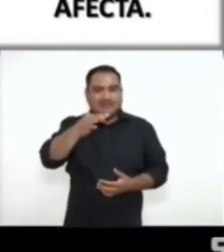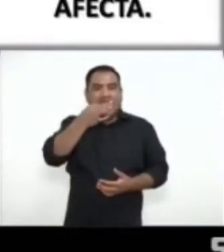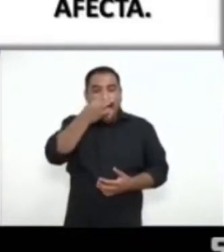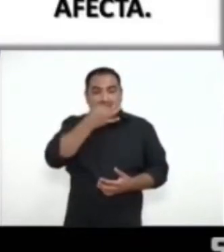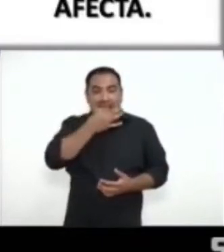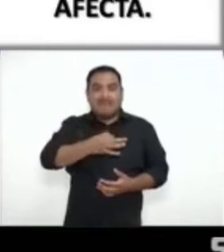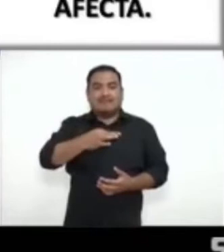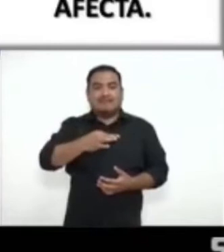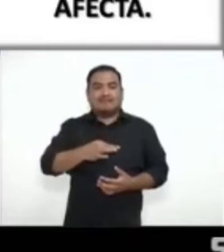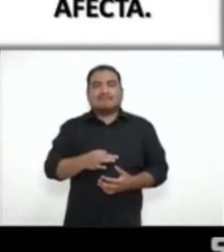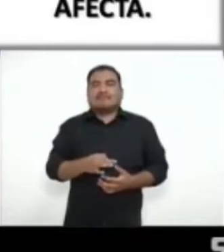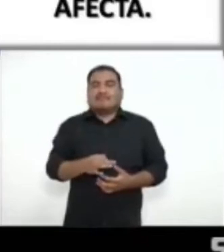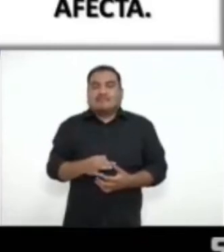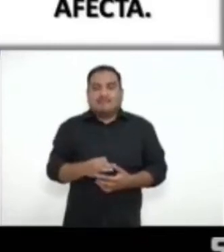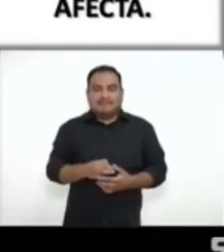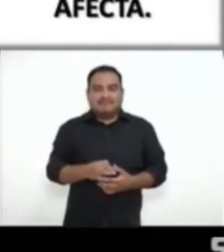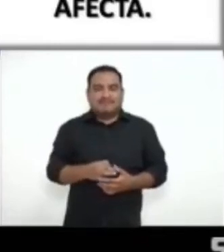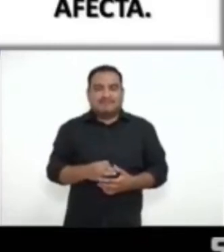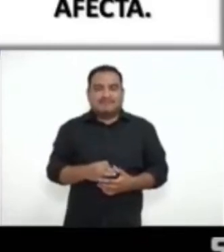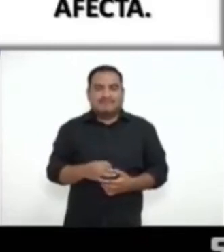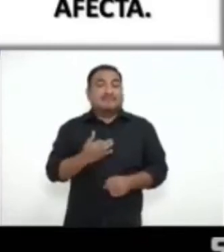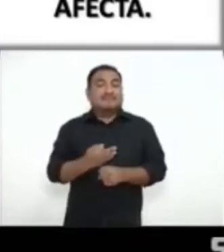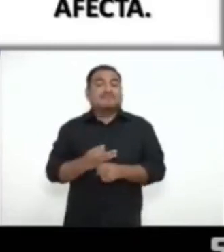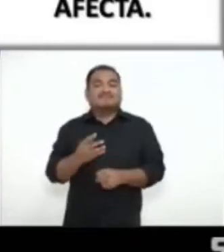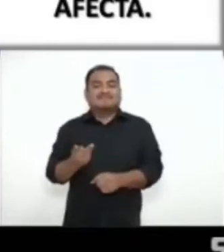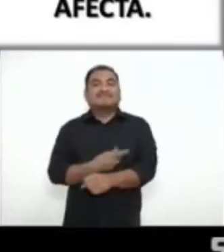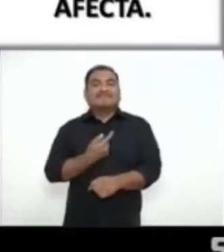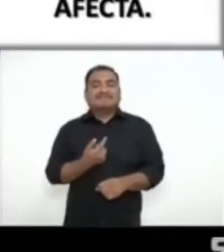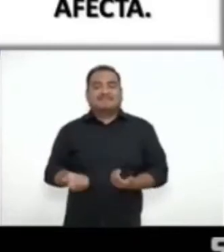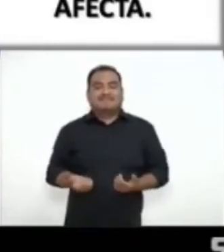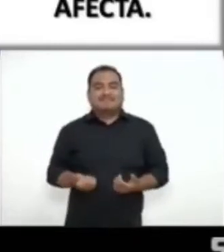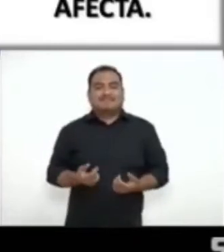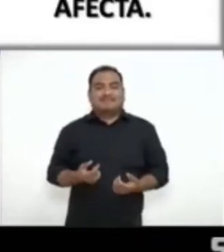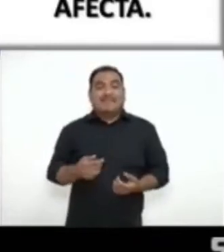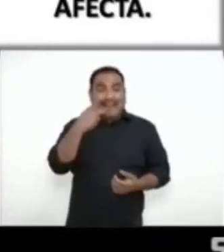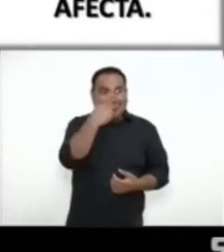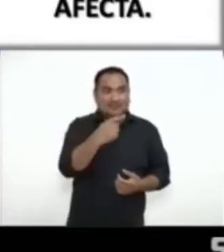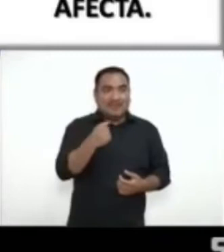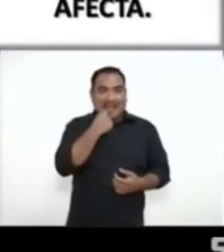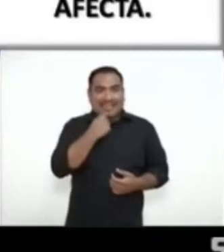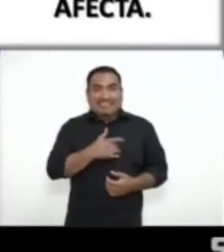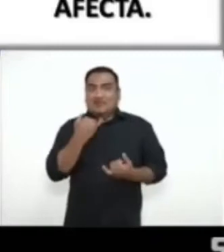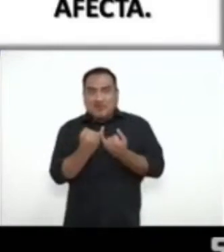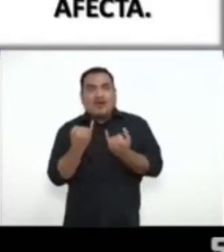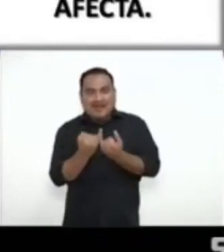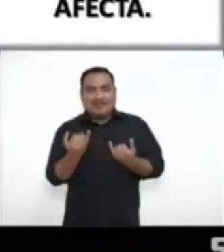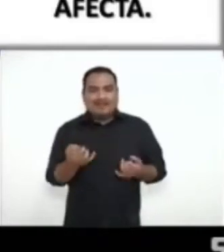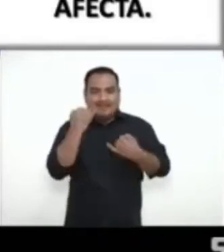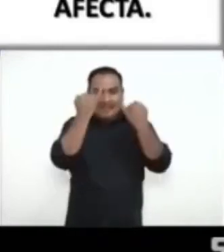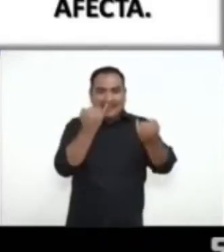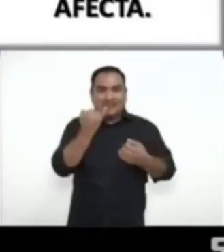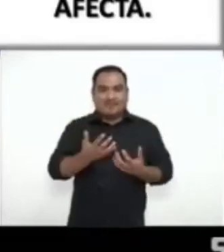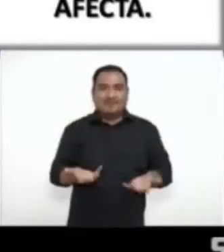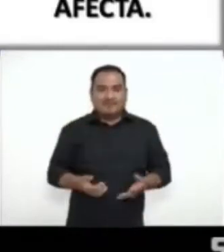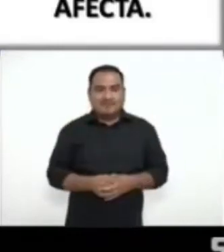chupe. ¿Qué sucedió en su boca? Seguro que salivó, ¿verdad? Yo le